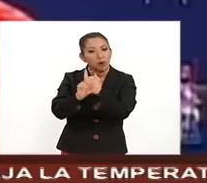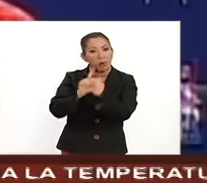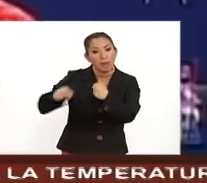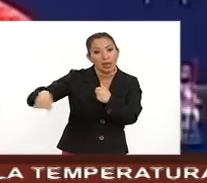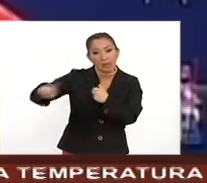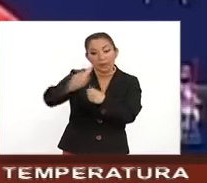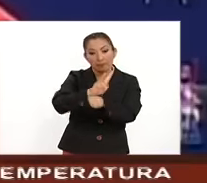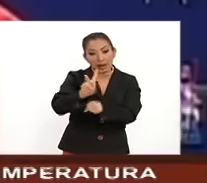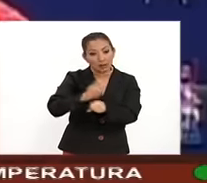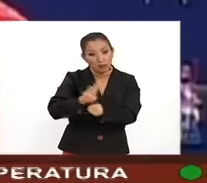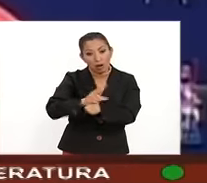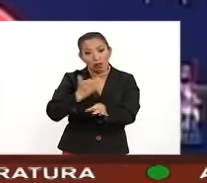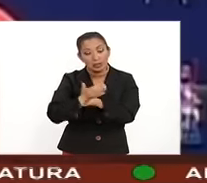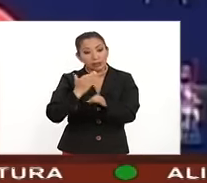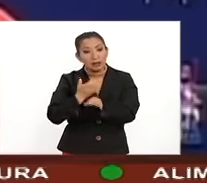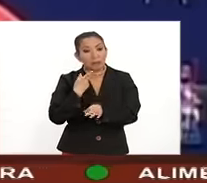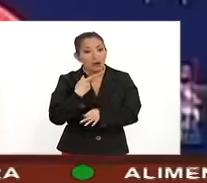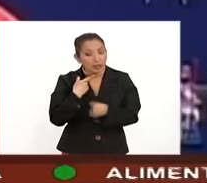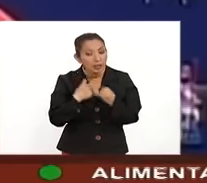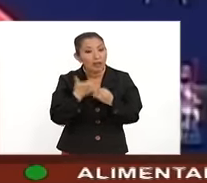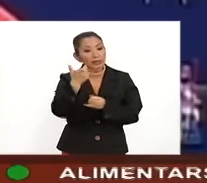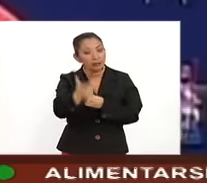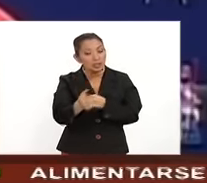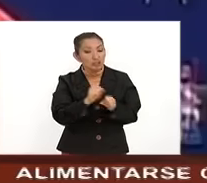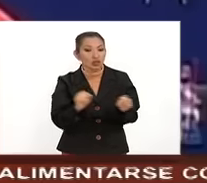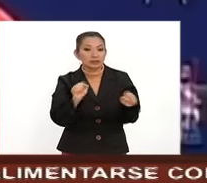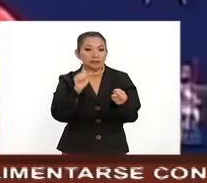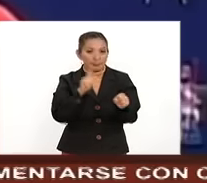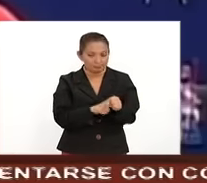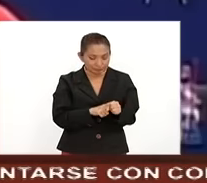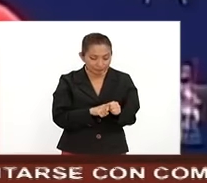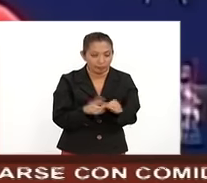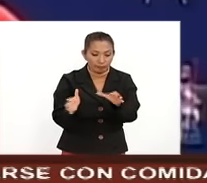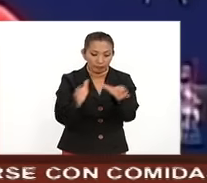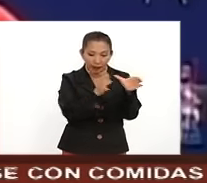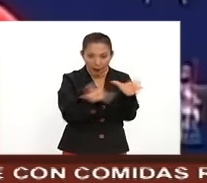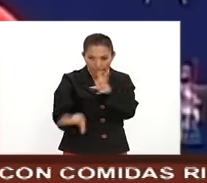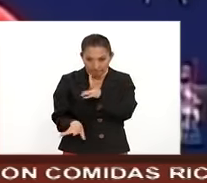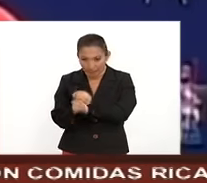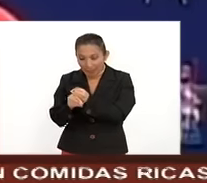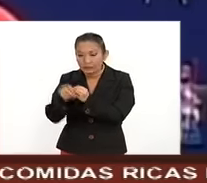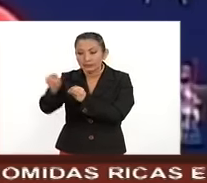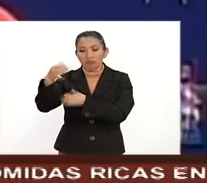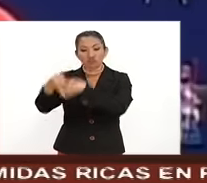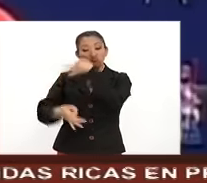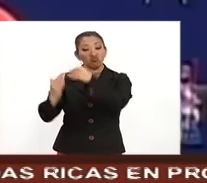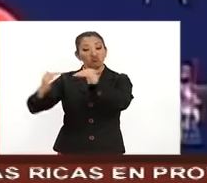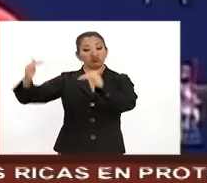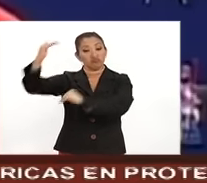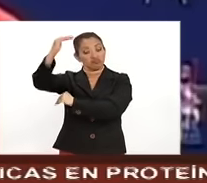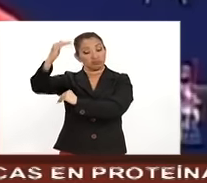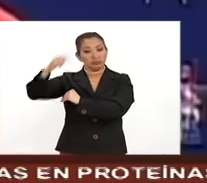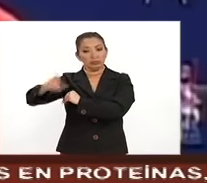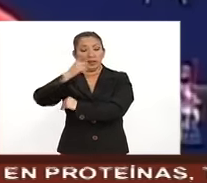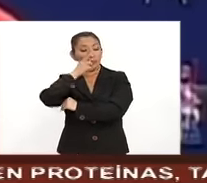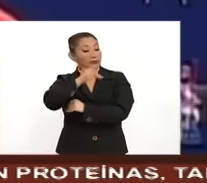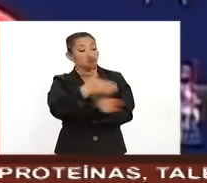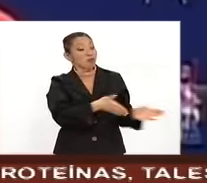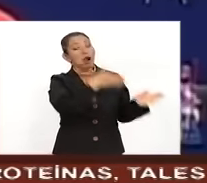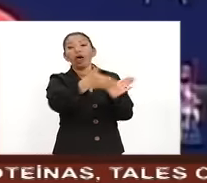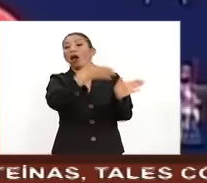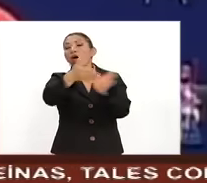se vive en Venezuela ahora de forma política, económica y social, ¿no? Adicionalmente a esto, el Tribunal Supremo de Justicia, posterior a